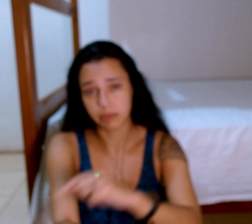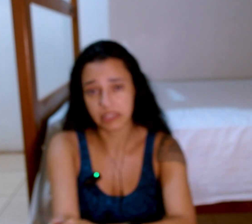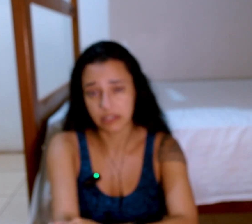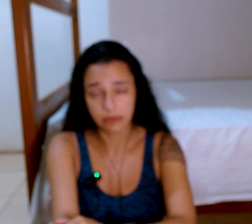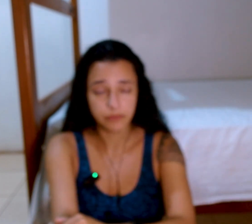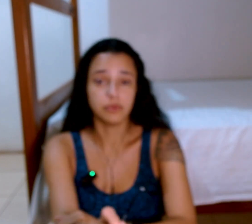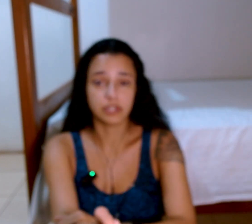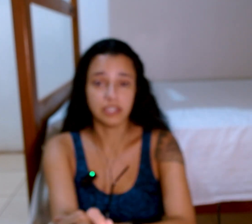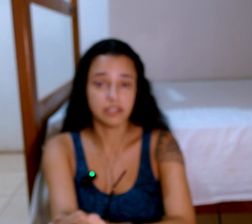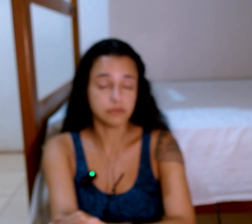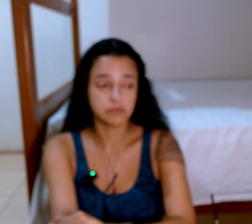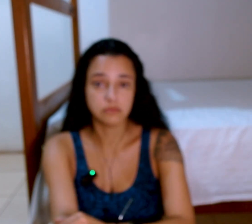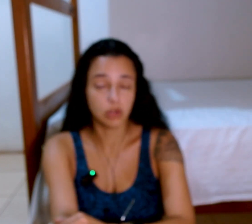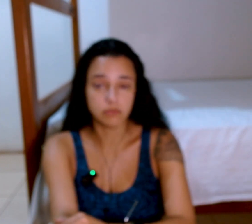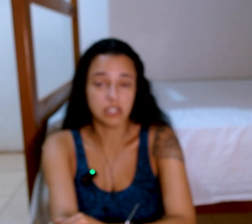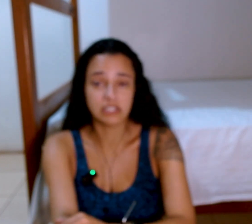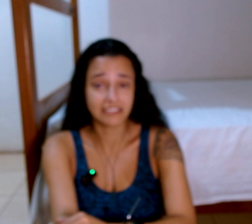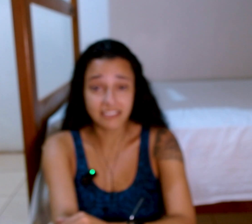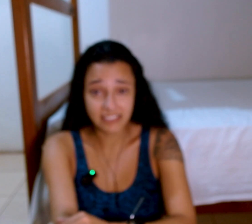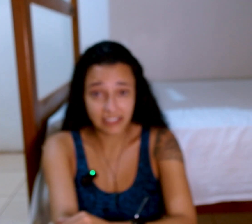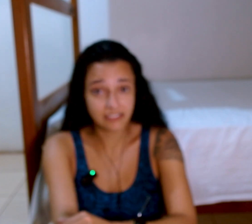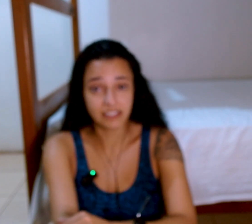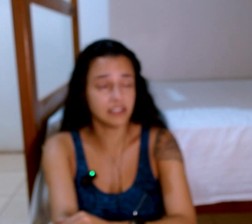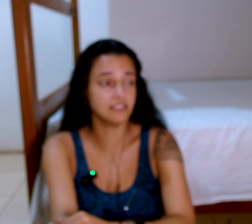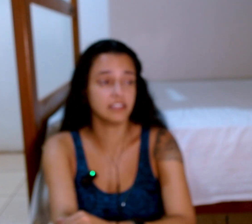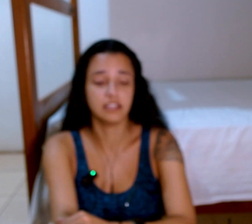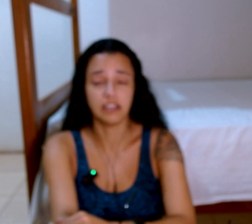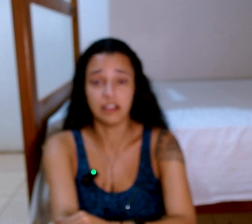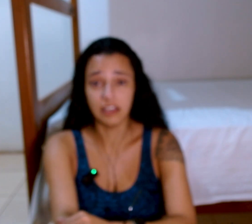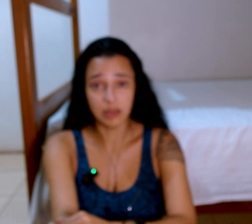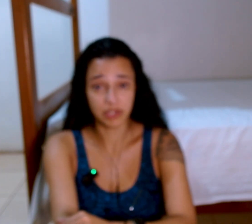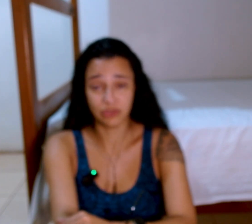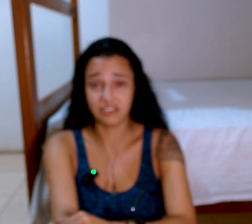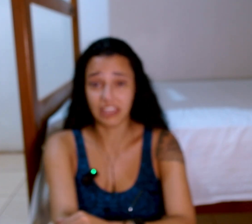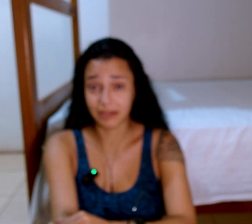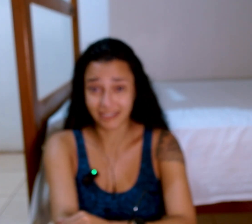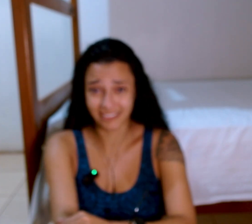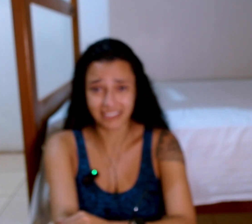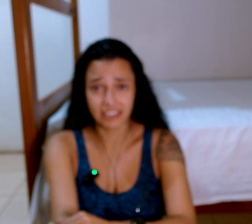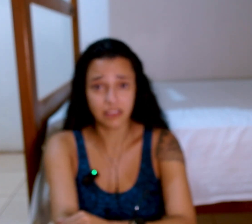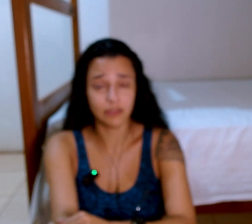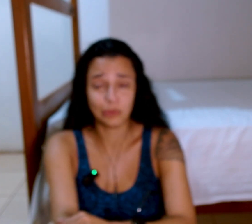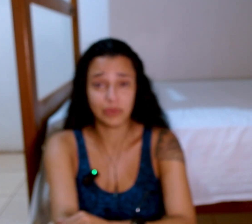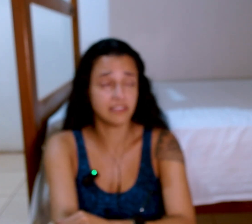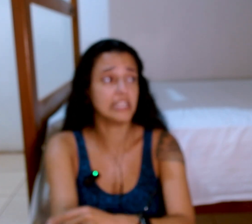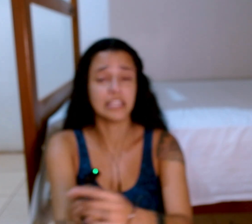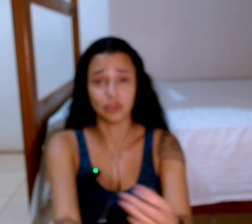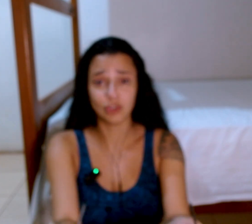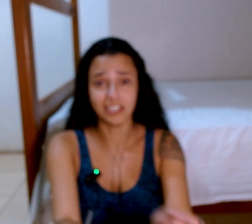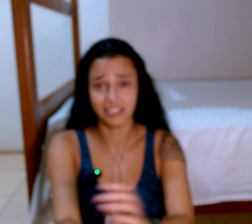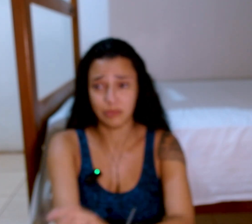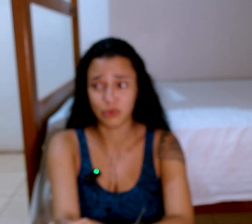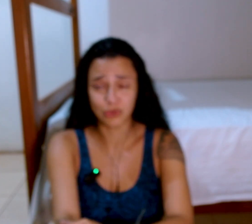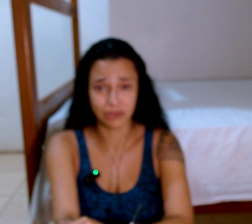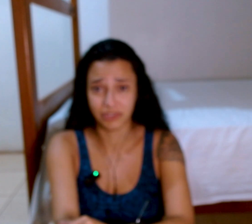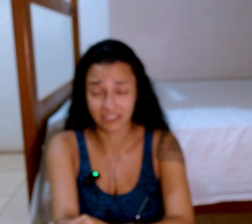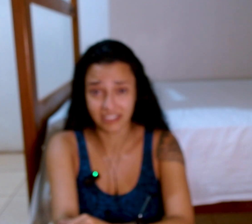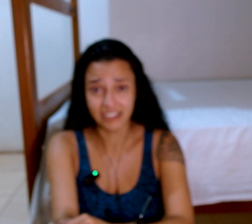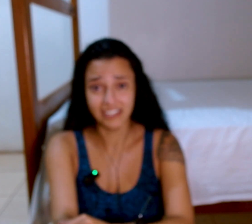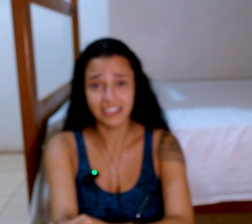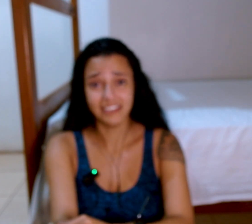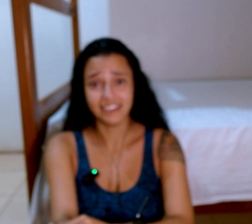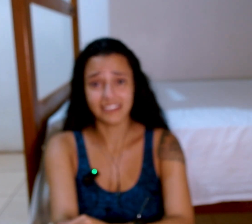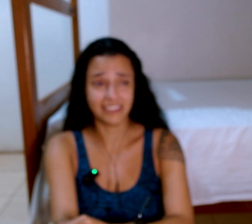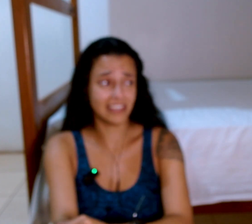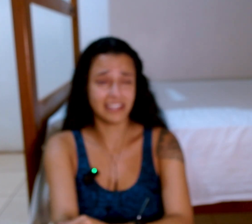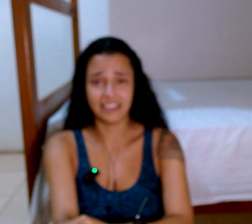se los voy a permitir porque no racistas en este canal personas que hablen así de un país lindo que tiene mucho que